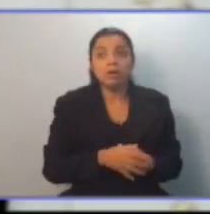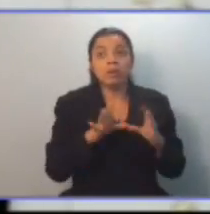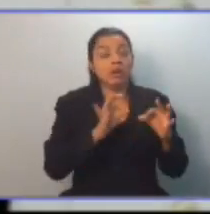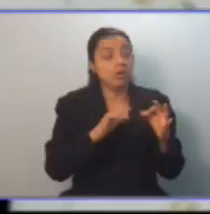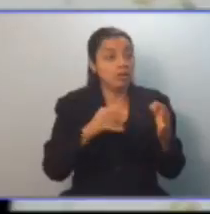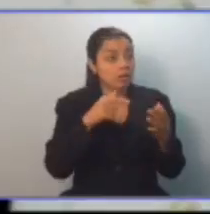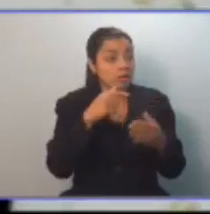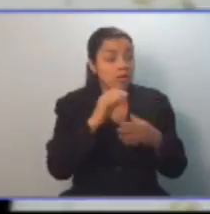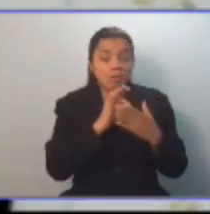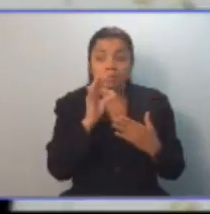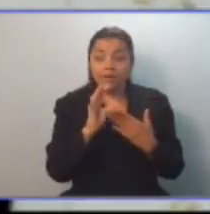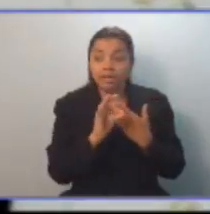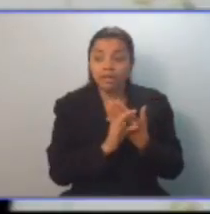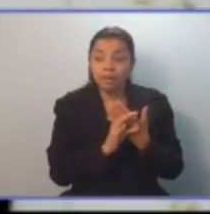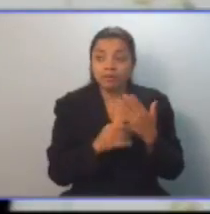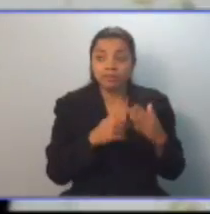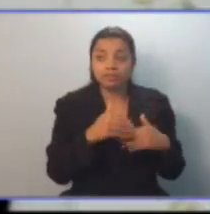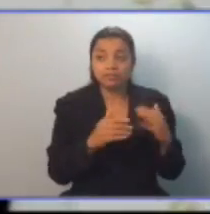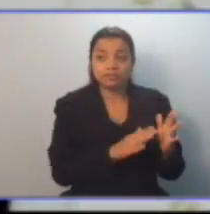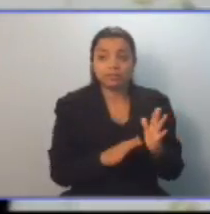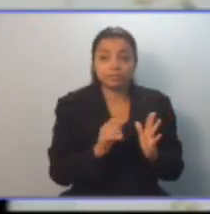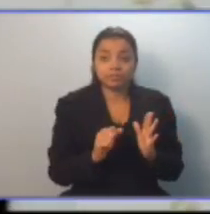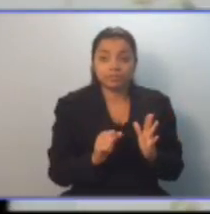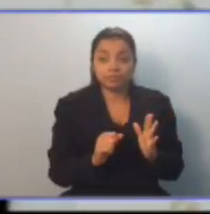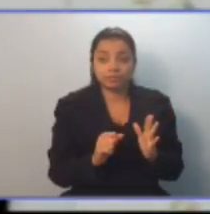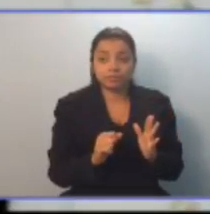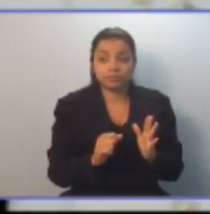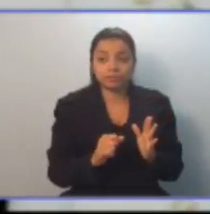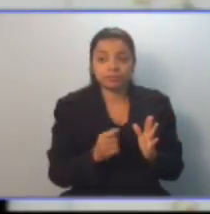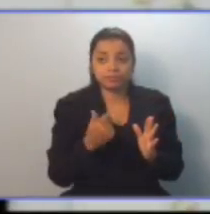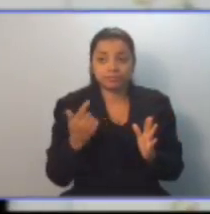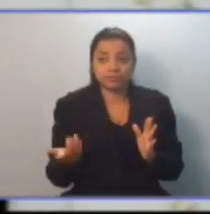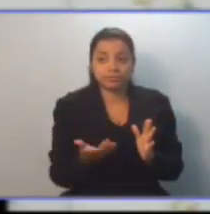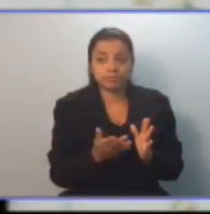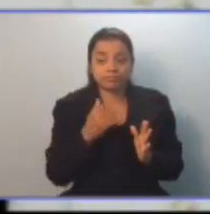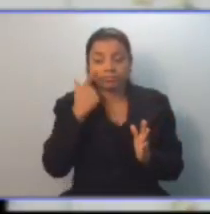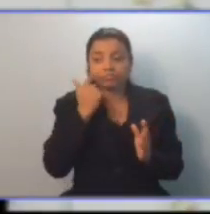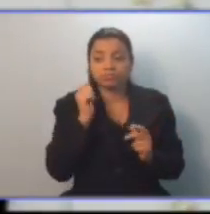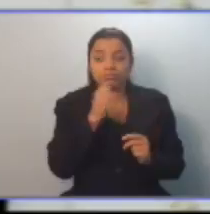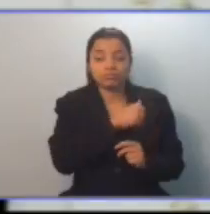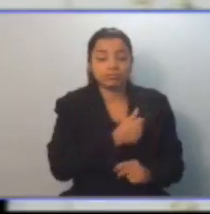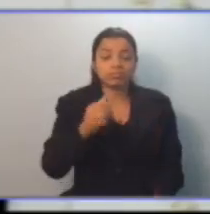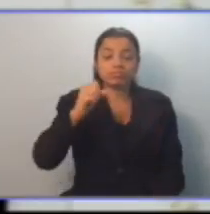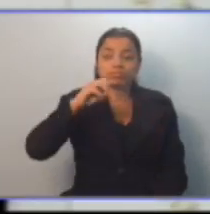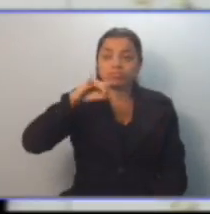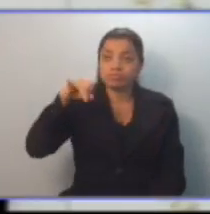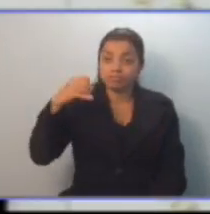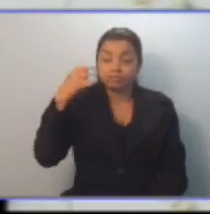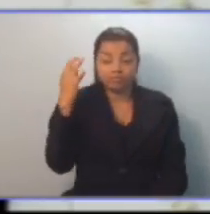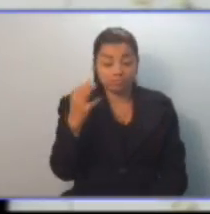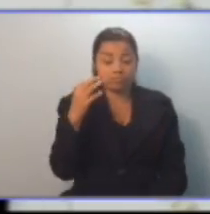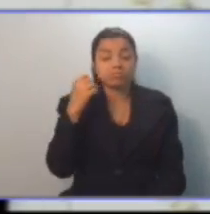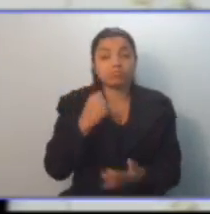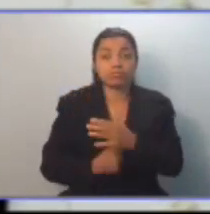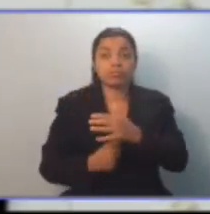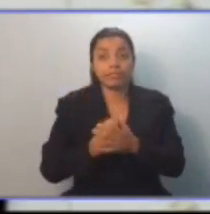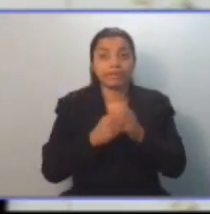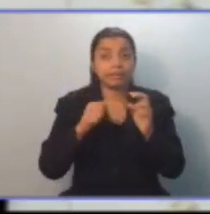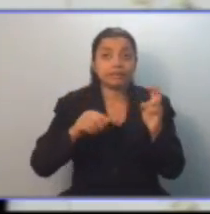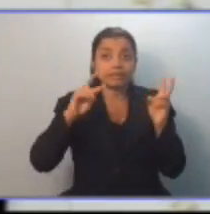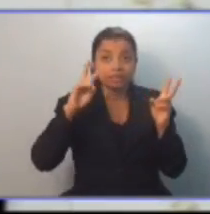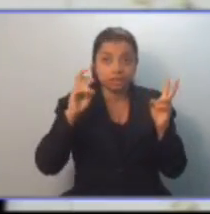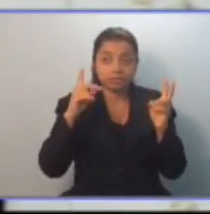ir midiendo los tiempos de los casos. Entonces yo creo que en ese aspecto la Corte Suprema debería de hacer un esfuerzo por sumarse a esos temas importantes